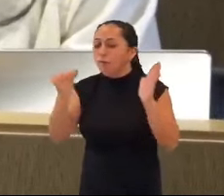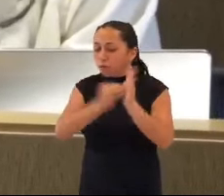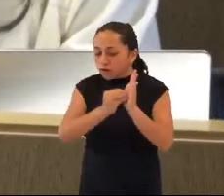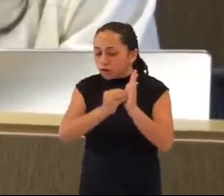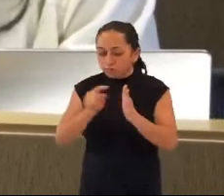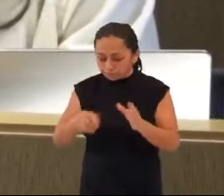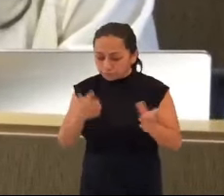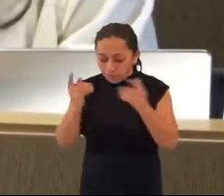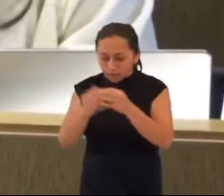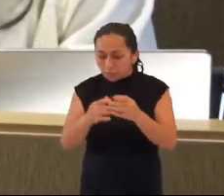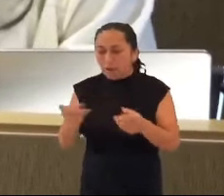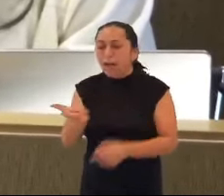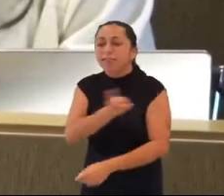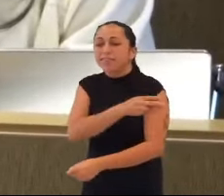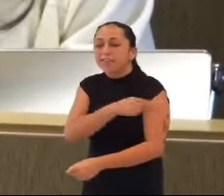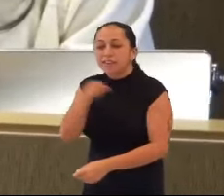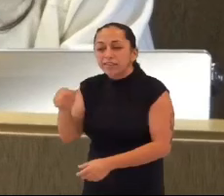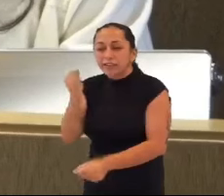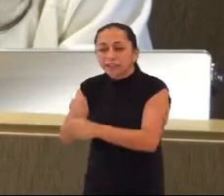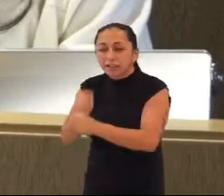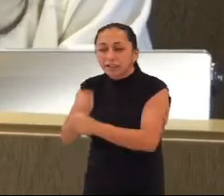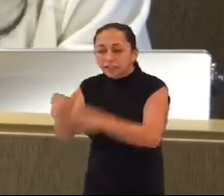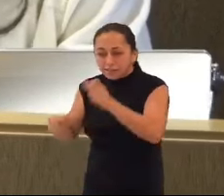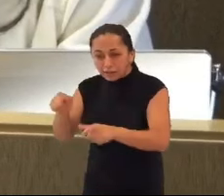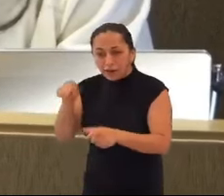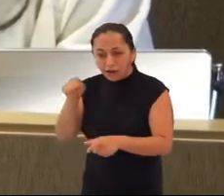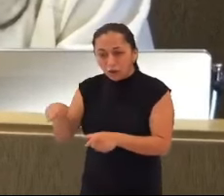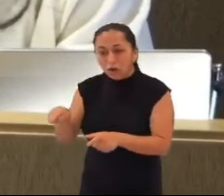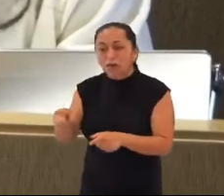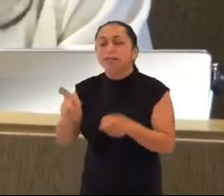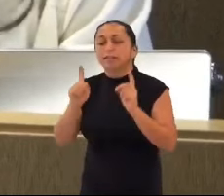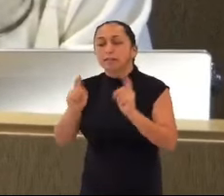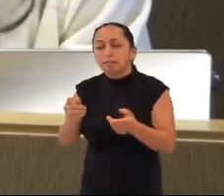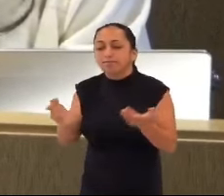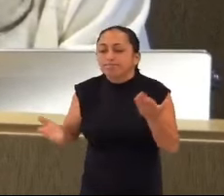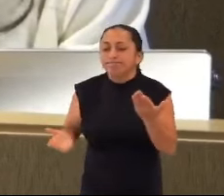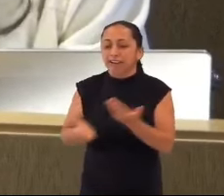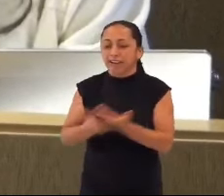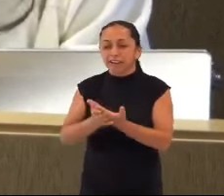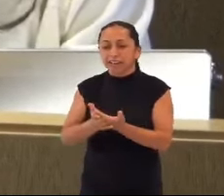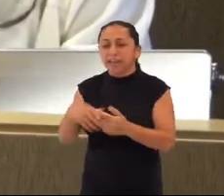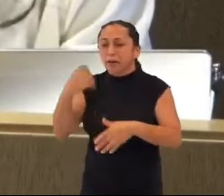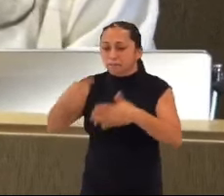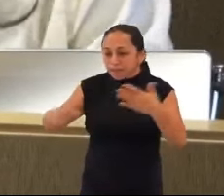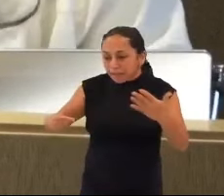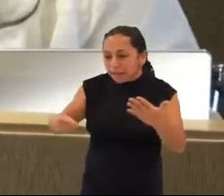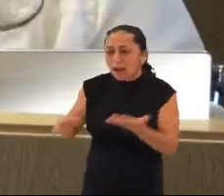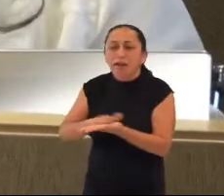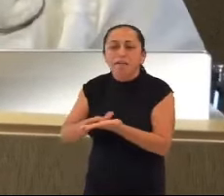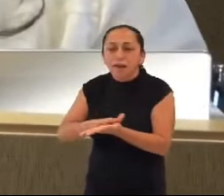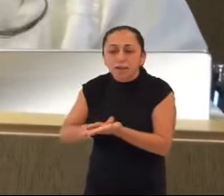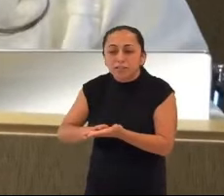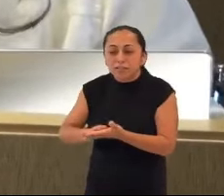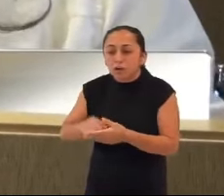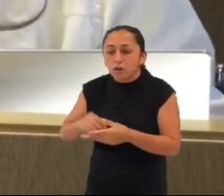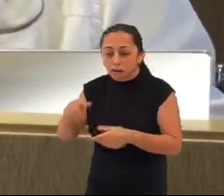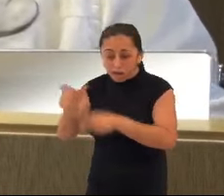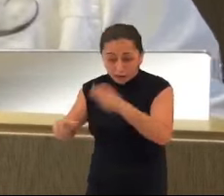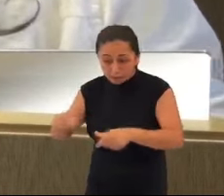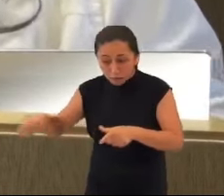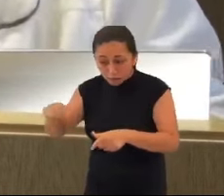de las fuentes laborales, para garantizar estos materiales básicos para la población a